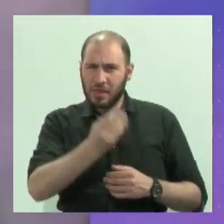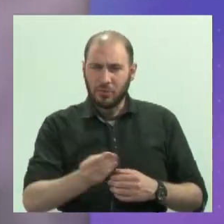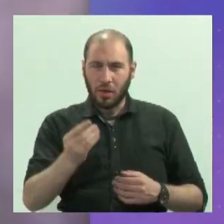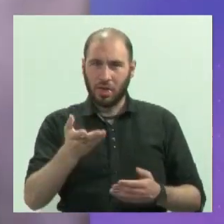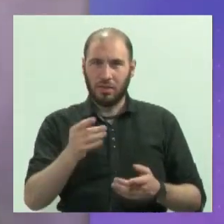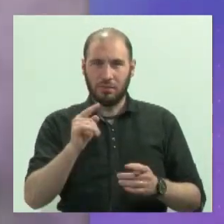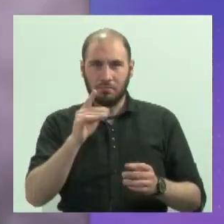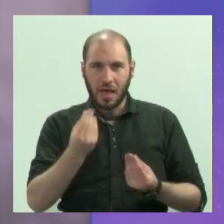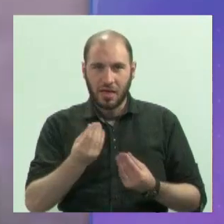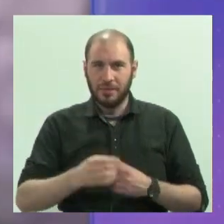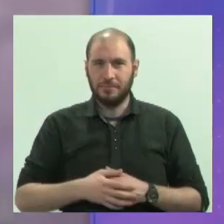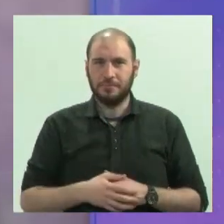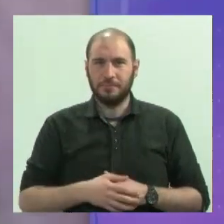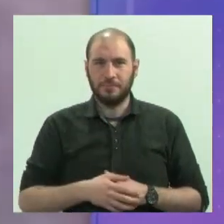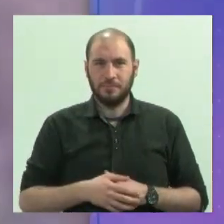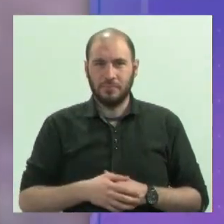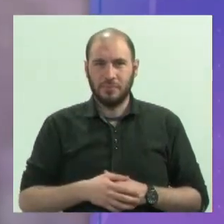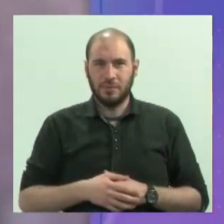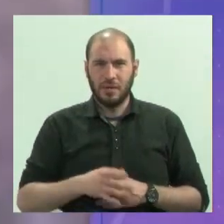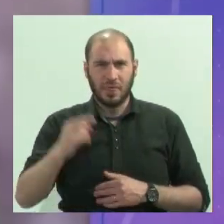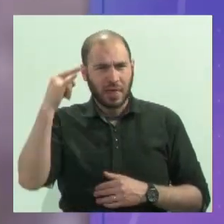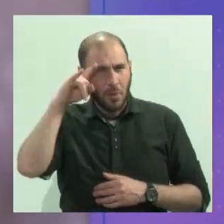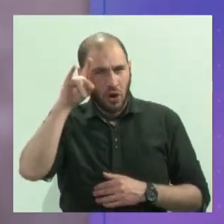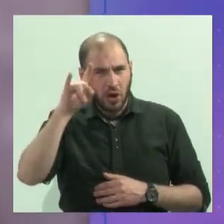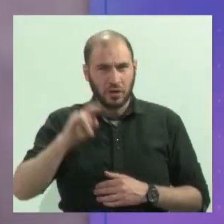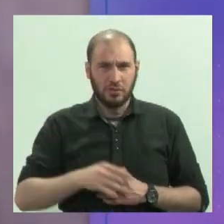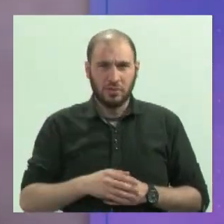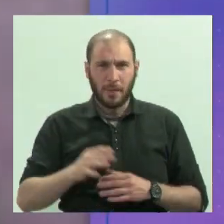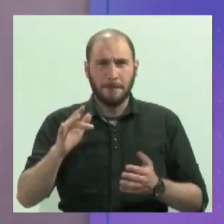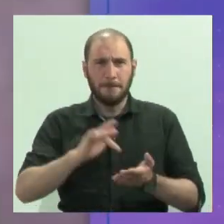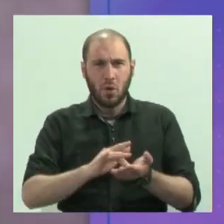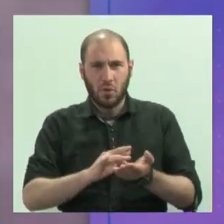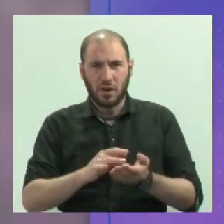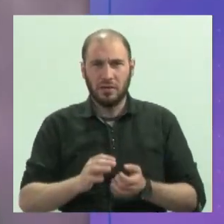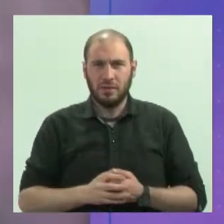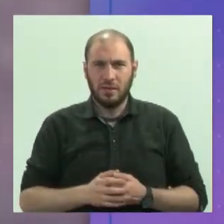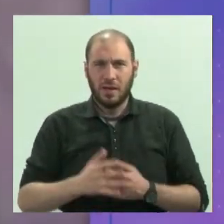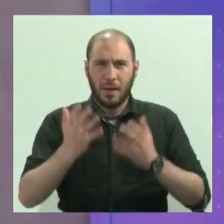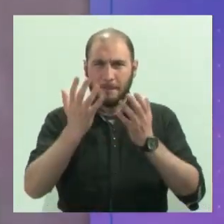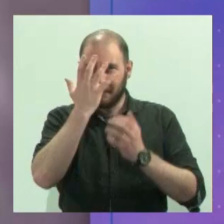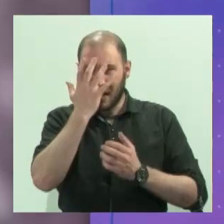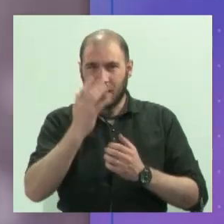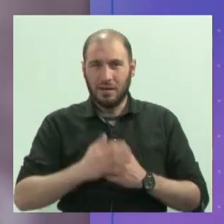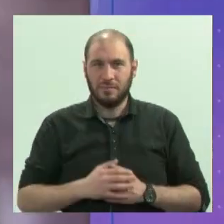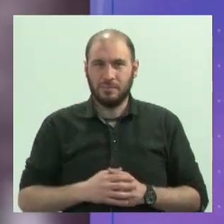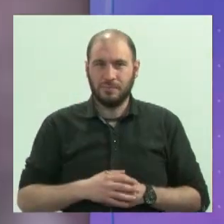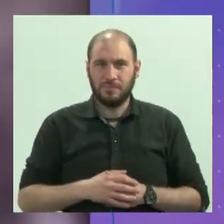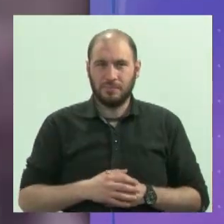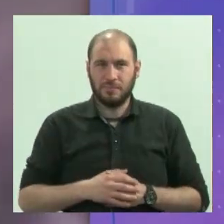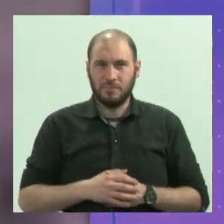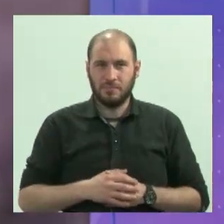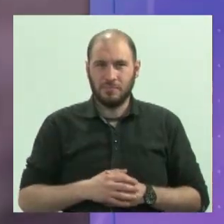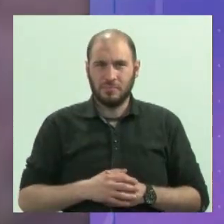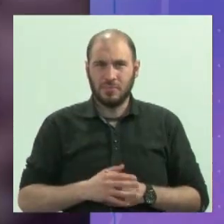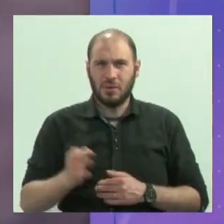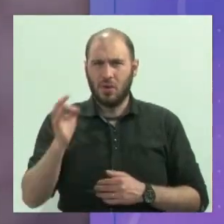inquietante. ¿Un diablo? ¿Una bruja? ¿Una máscara ritual? ¿O era